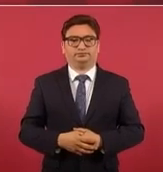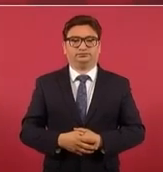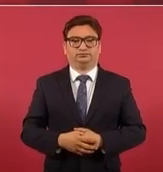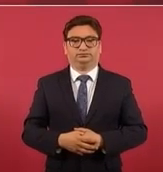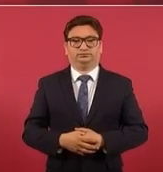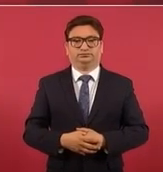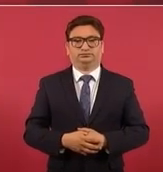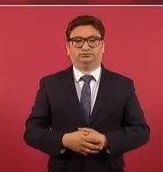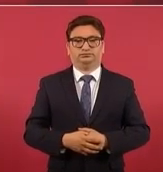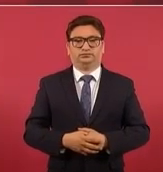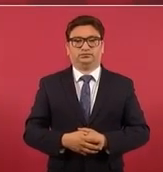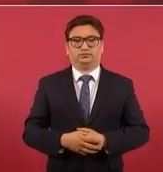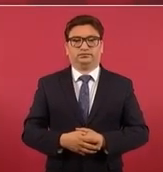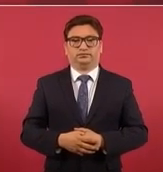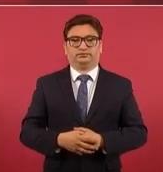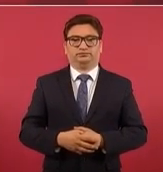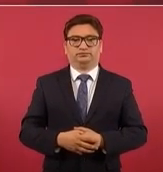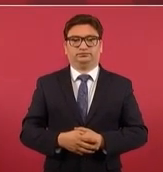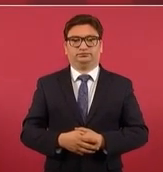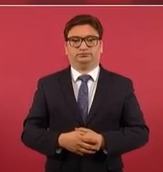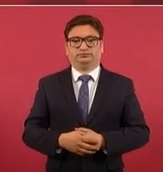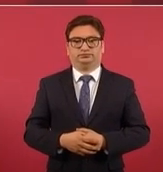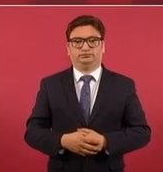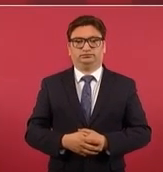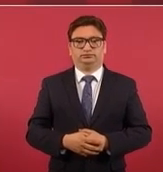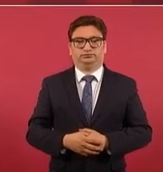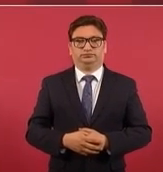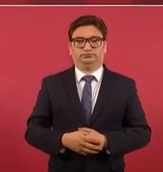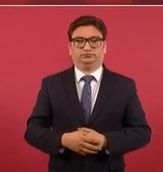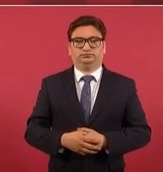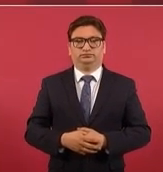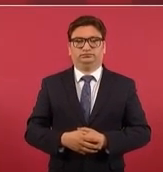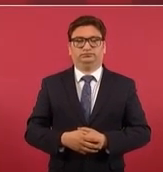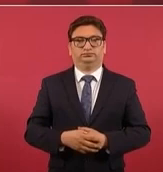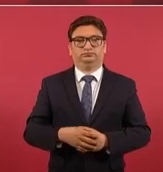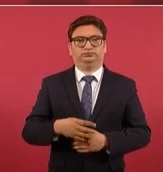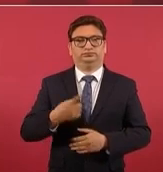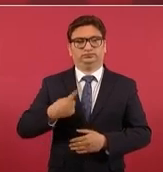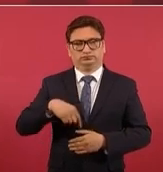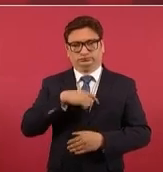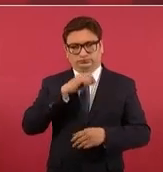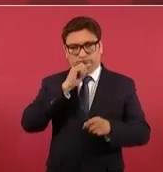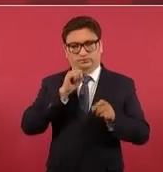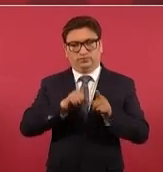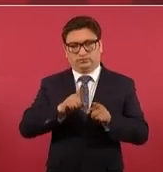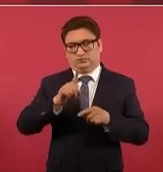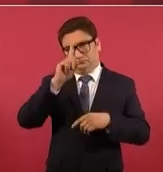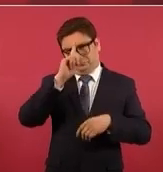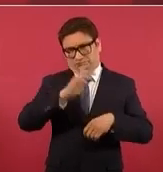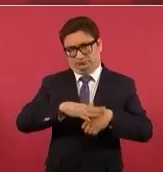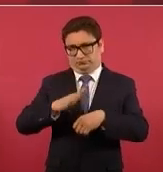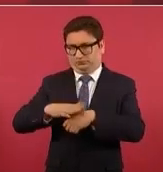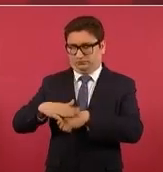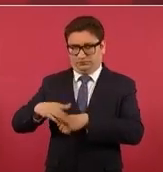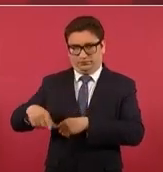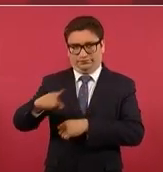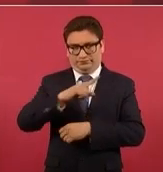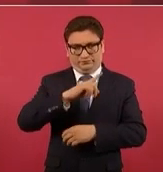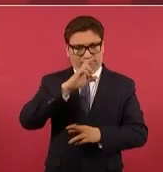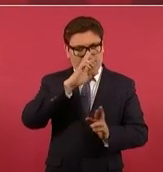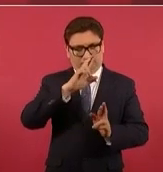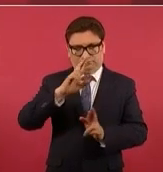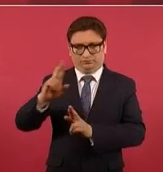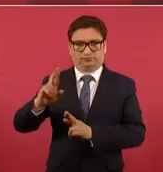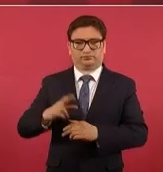también hay que, ahora, esto es una recomendación fraterna, respetuosa,